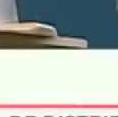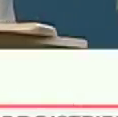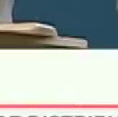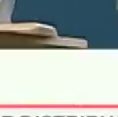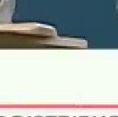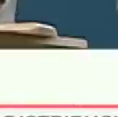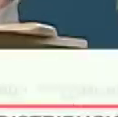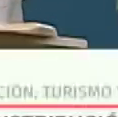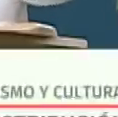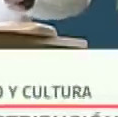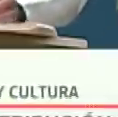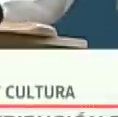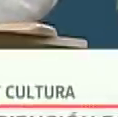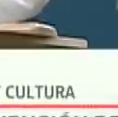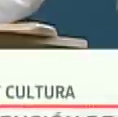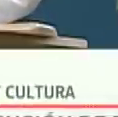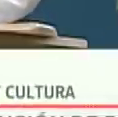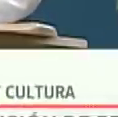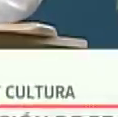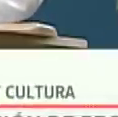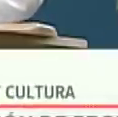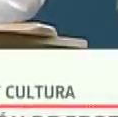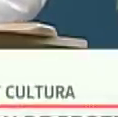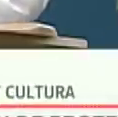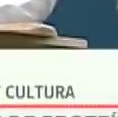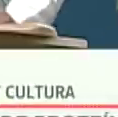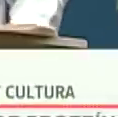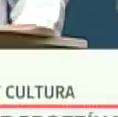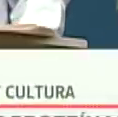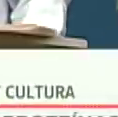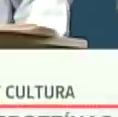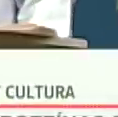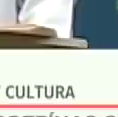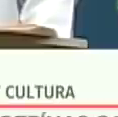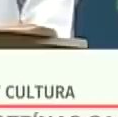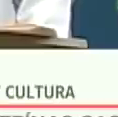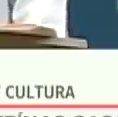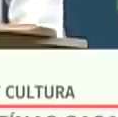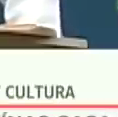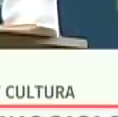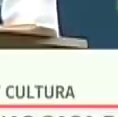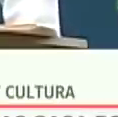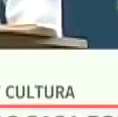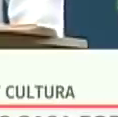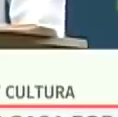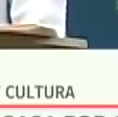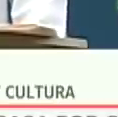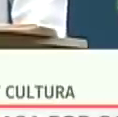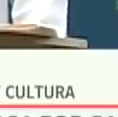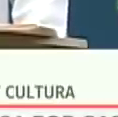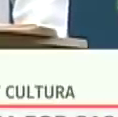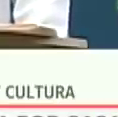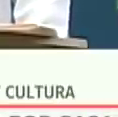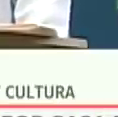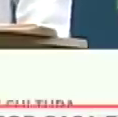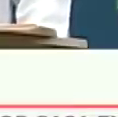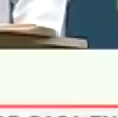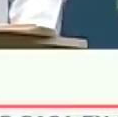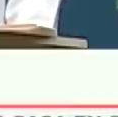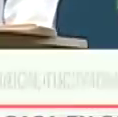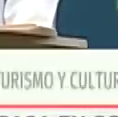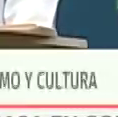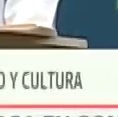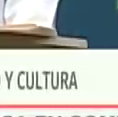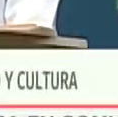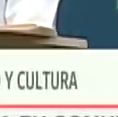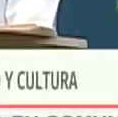con más tranquilidad. Voy a quitarme el tapabocas para dar el parte